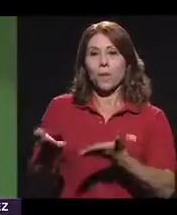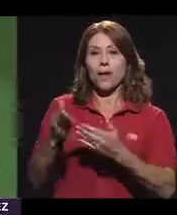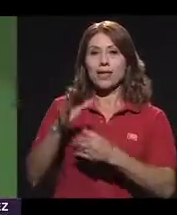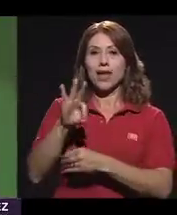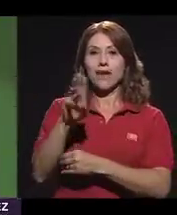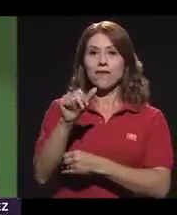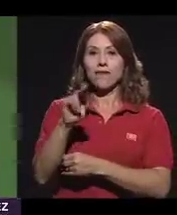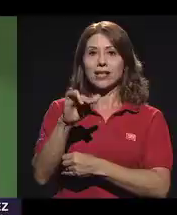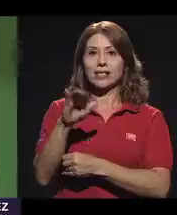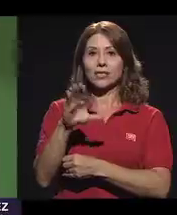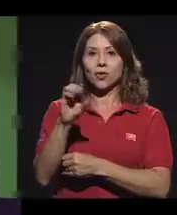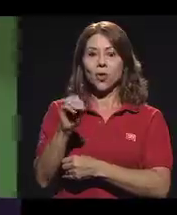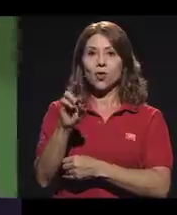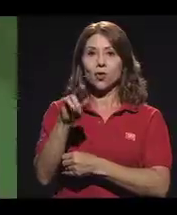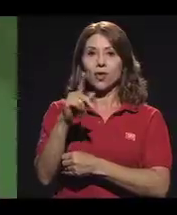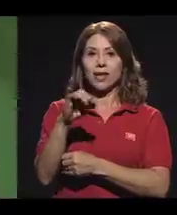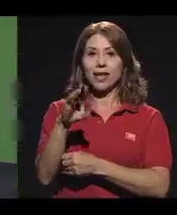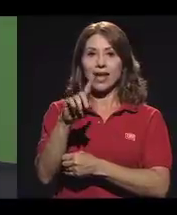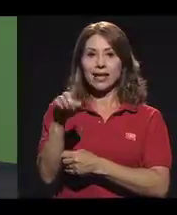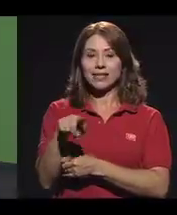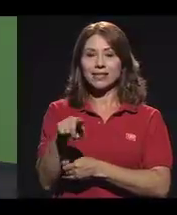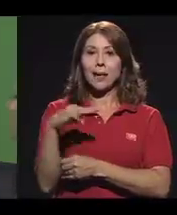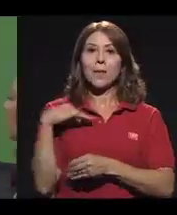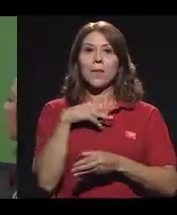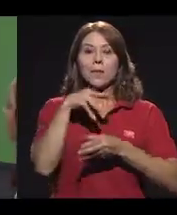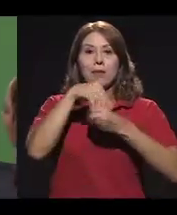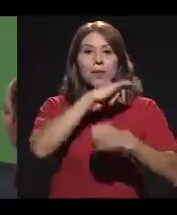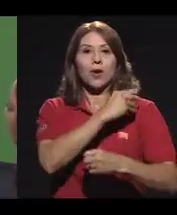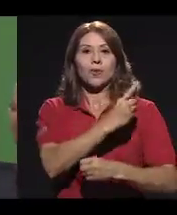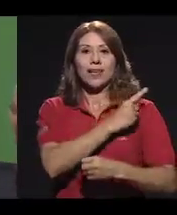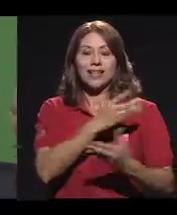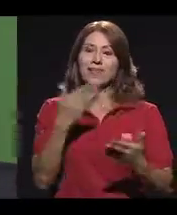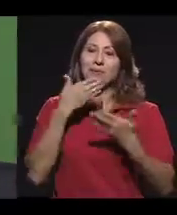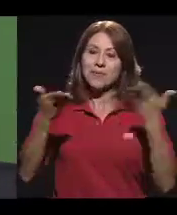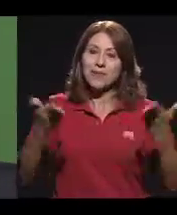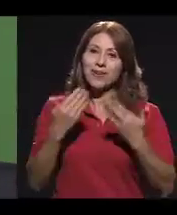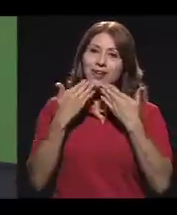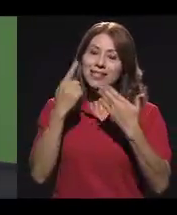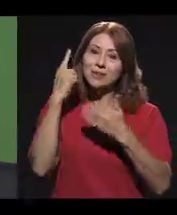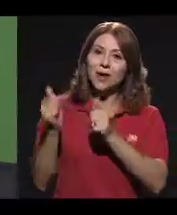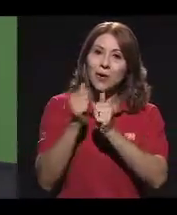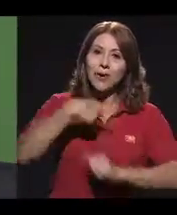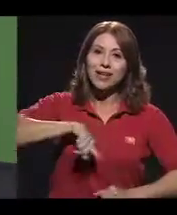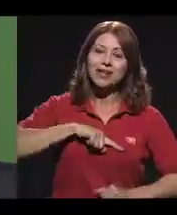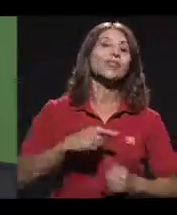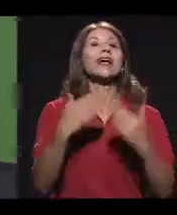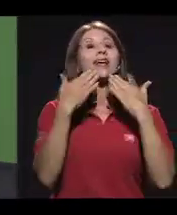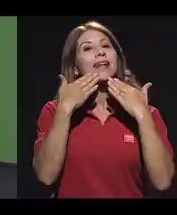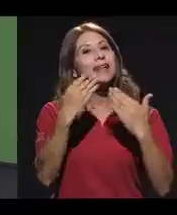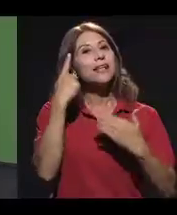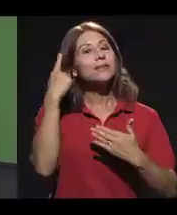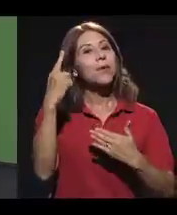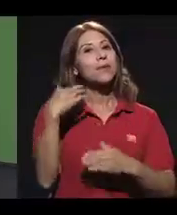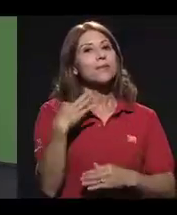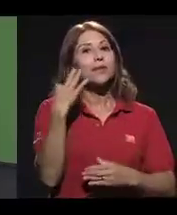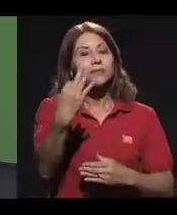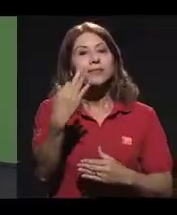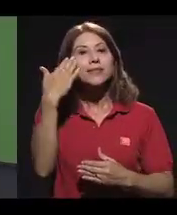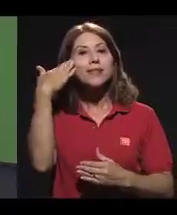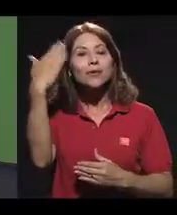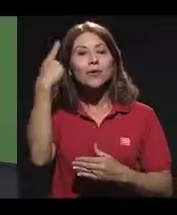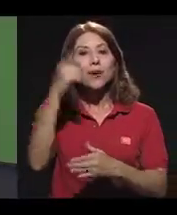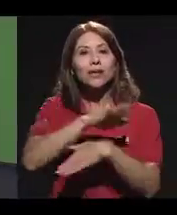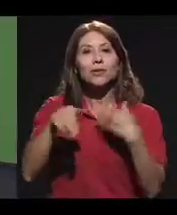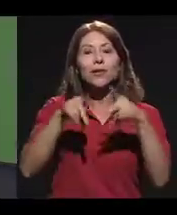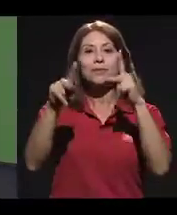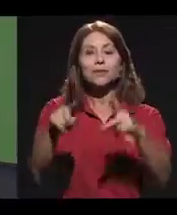miembro de la Junta Directiva de esta institución. Bienvenido, Francisco, al programa una vez más y muchas gracias por acompañarnos. Muchísimas gracias por la invitación y un saludo